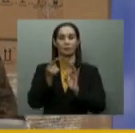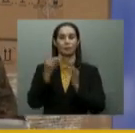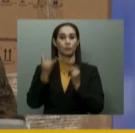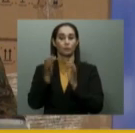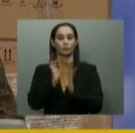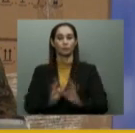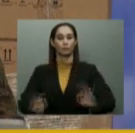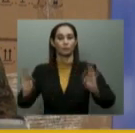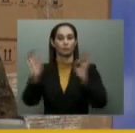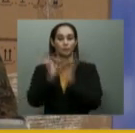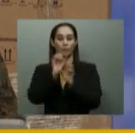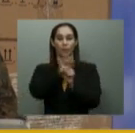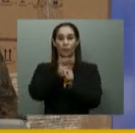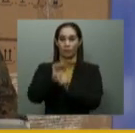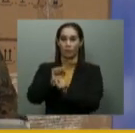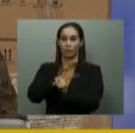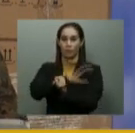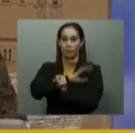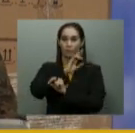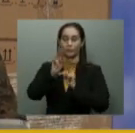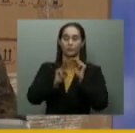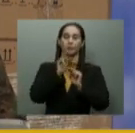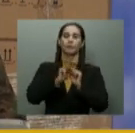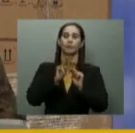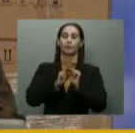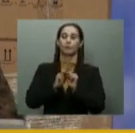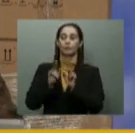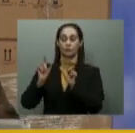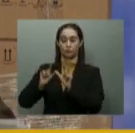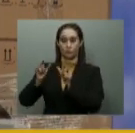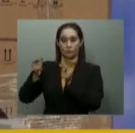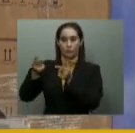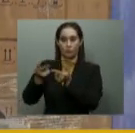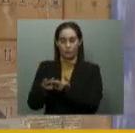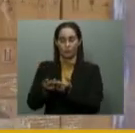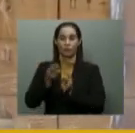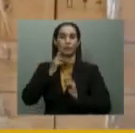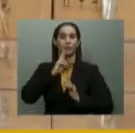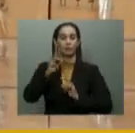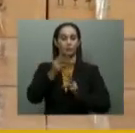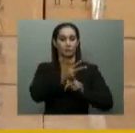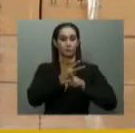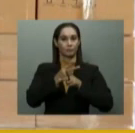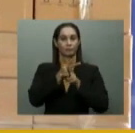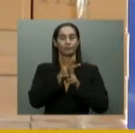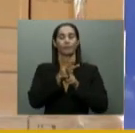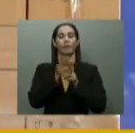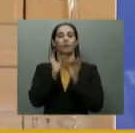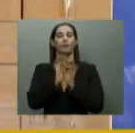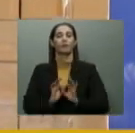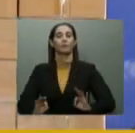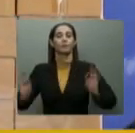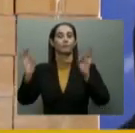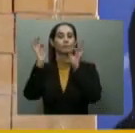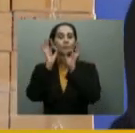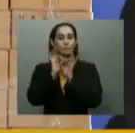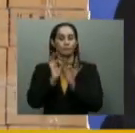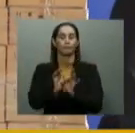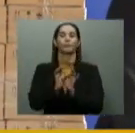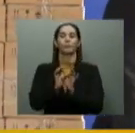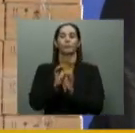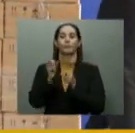cantidad hablar de que en las calles hay alrededor entre 12 y 15 mil agentes del orden y que se le entreguen 500